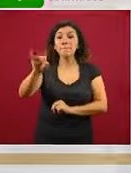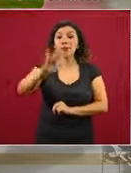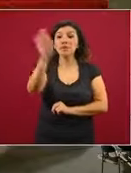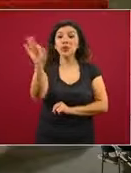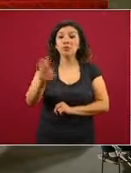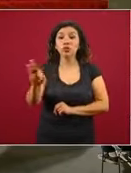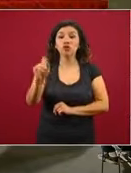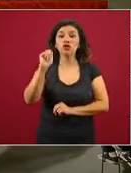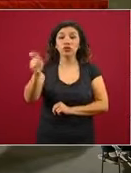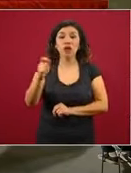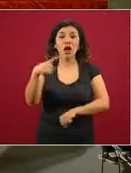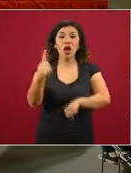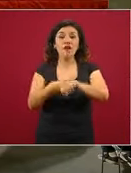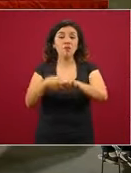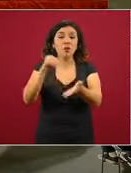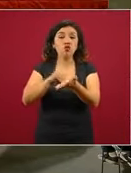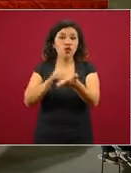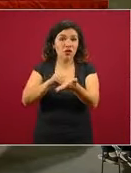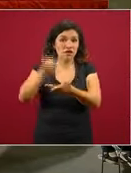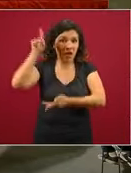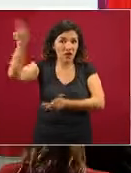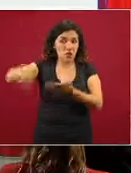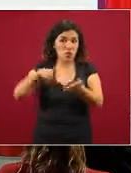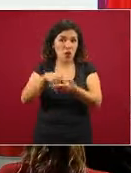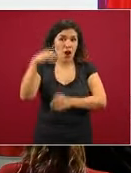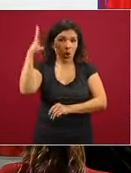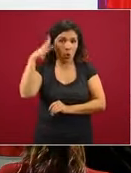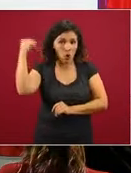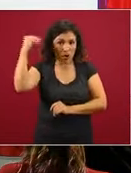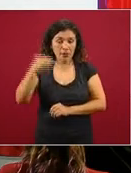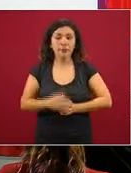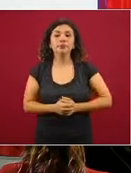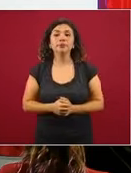también es la epidemia activa en el estado de